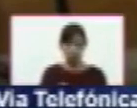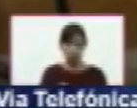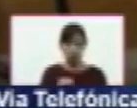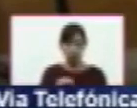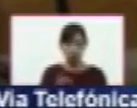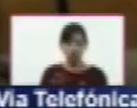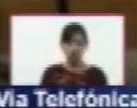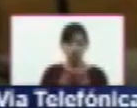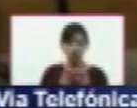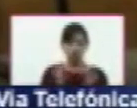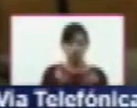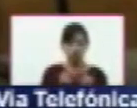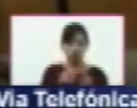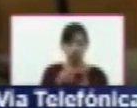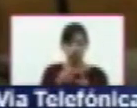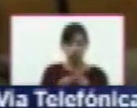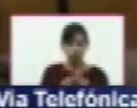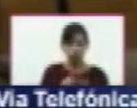hemos conversado, yo